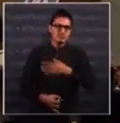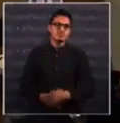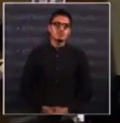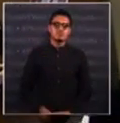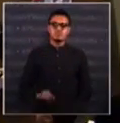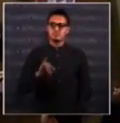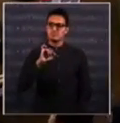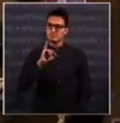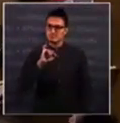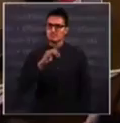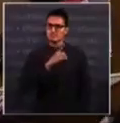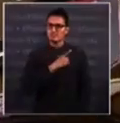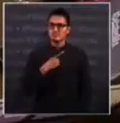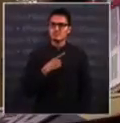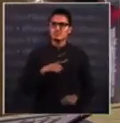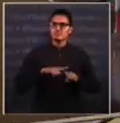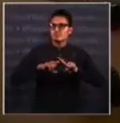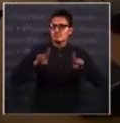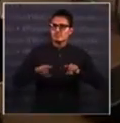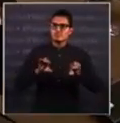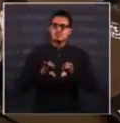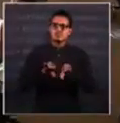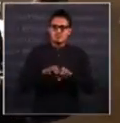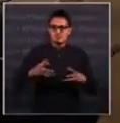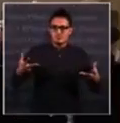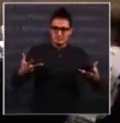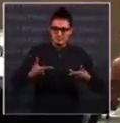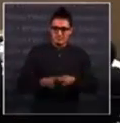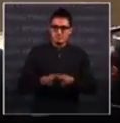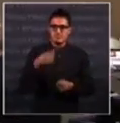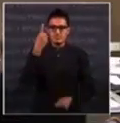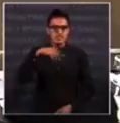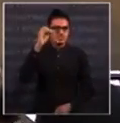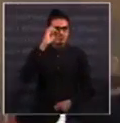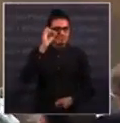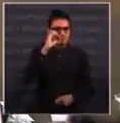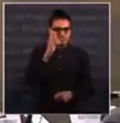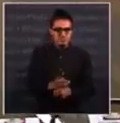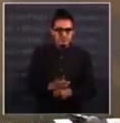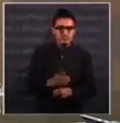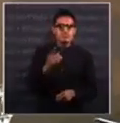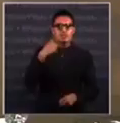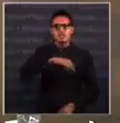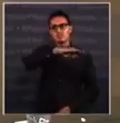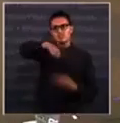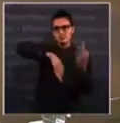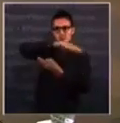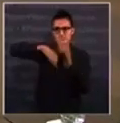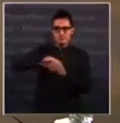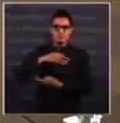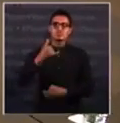Sí diversificar la inversión para que haya oportunidades para todas y todos y